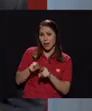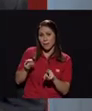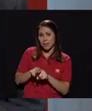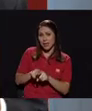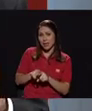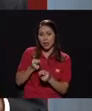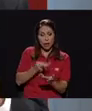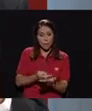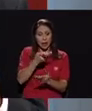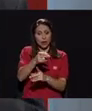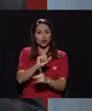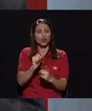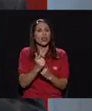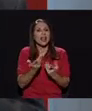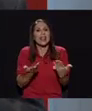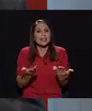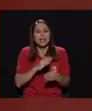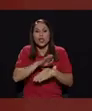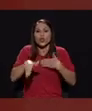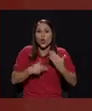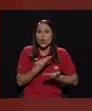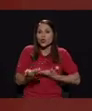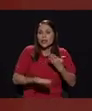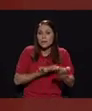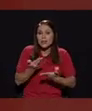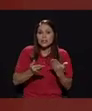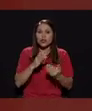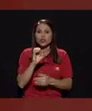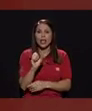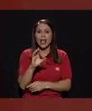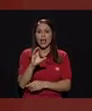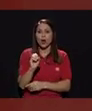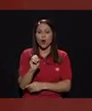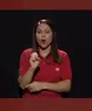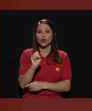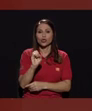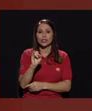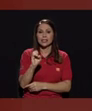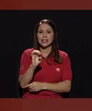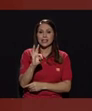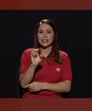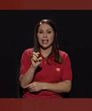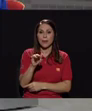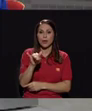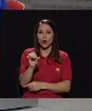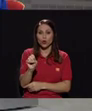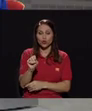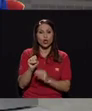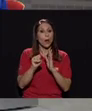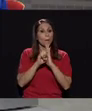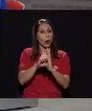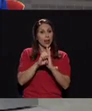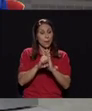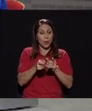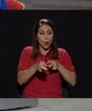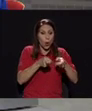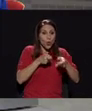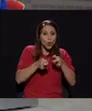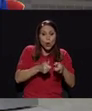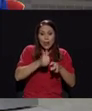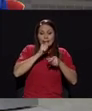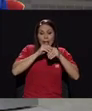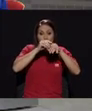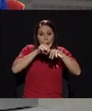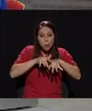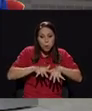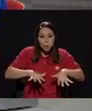que son todos esos servicios ecosistémicos, ¿verdad? Como control de inundaciones, control de la erosión, carga y recarga de